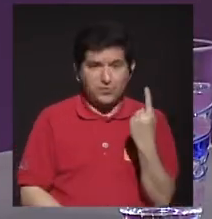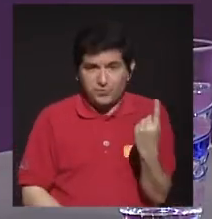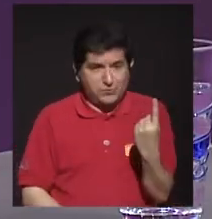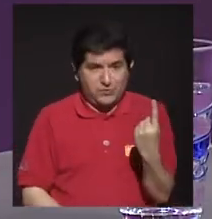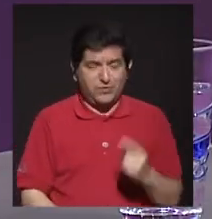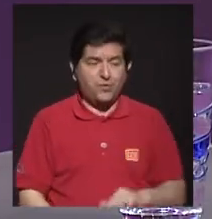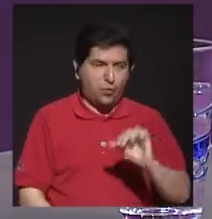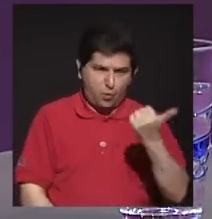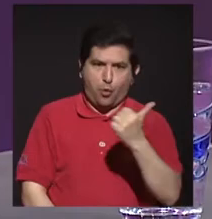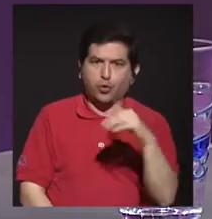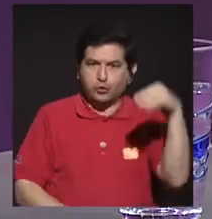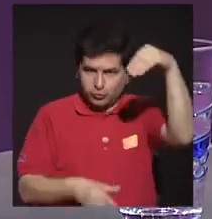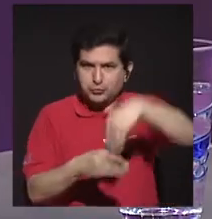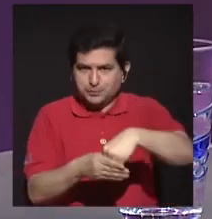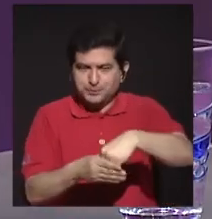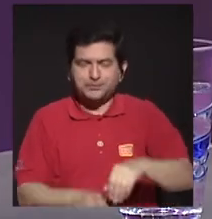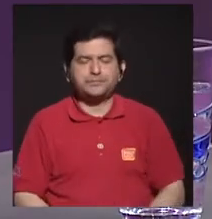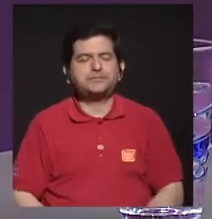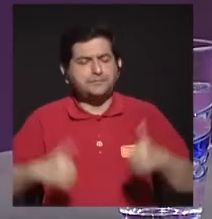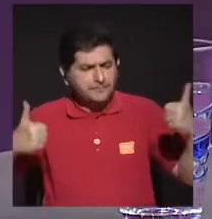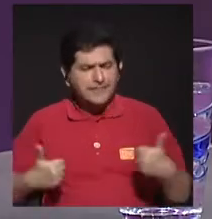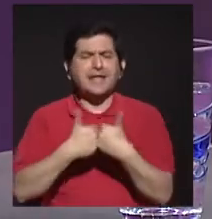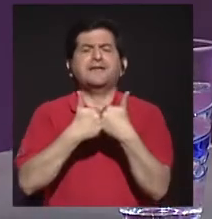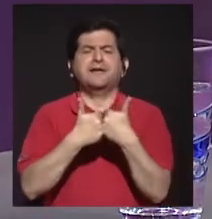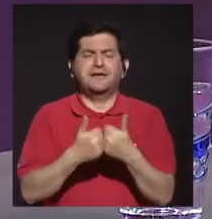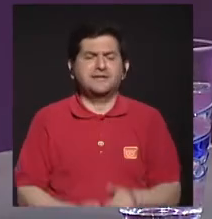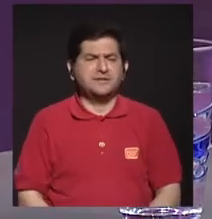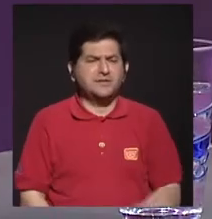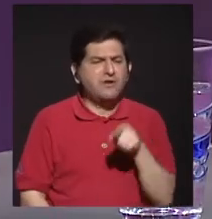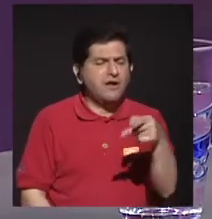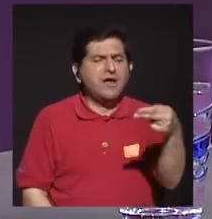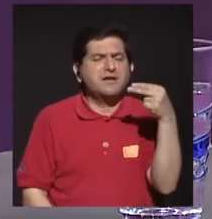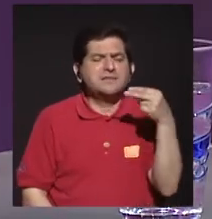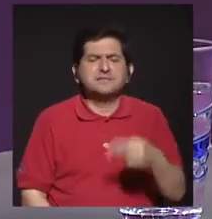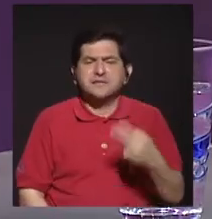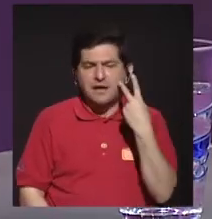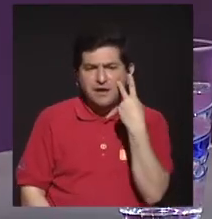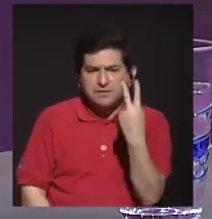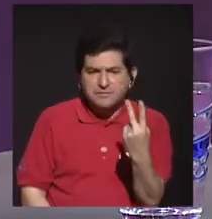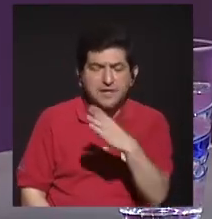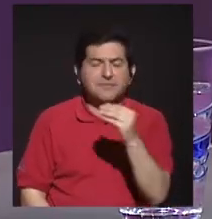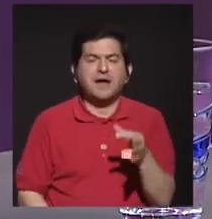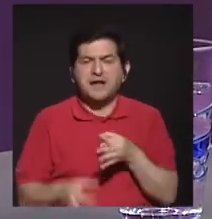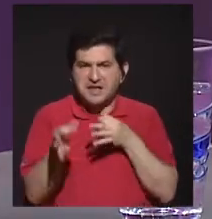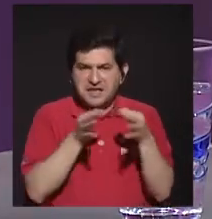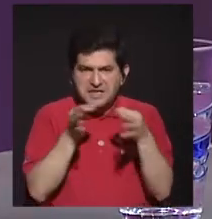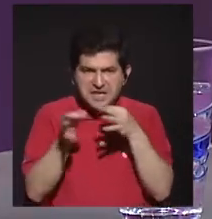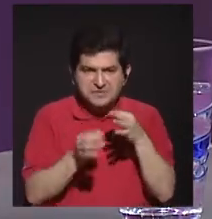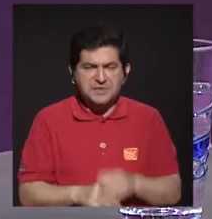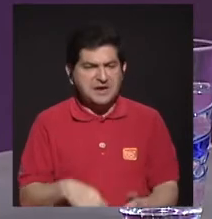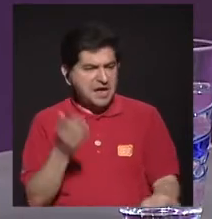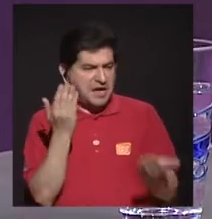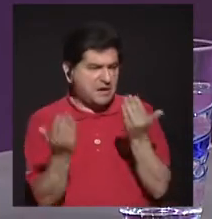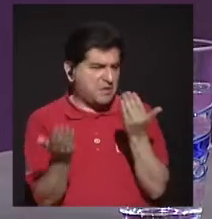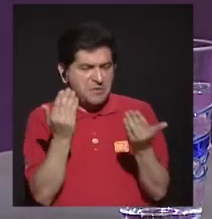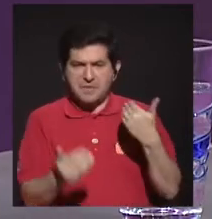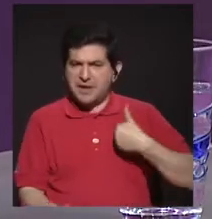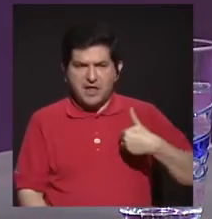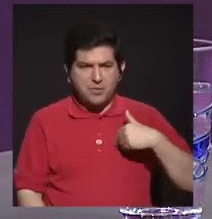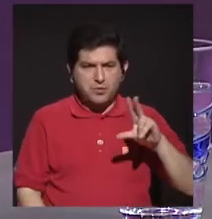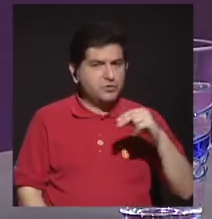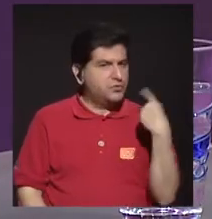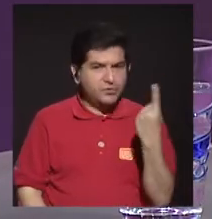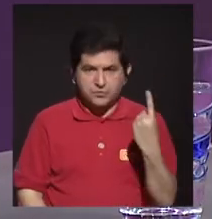Entonces, el reto era poder ver esas historias y no solamente explicarlas de forma comparativa con respecto a los otros,